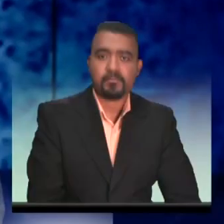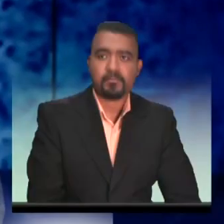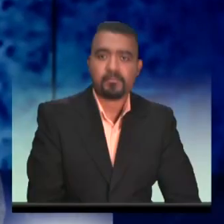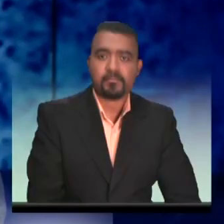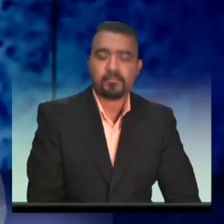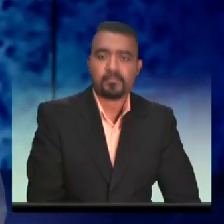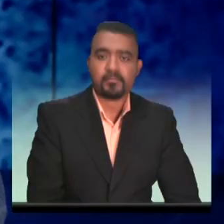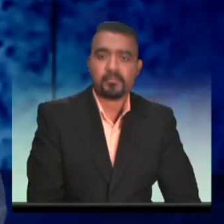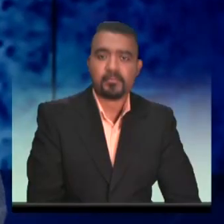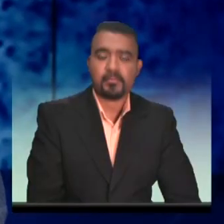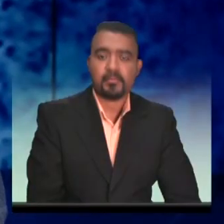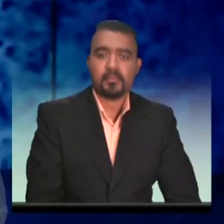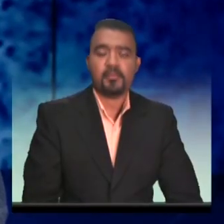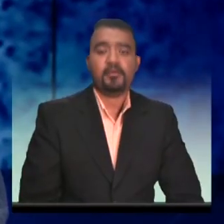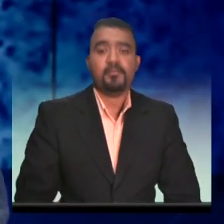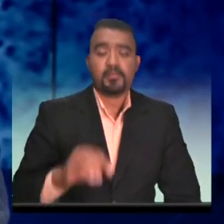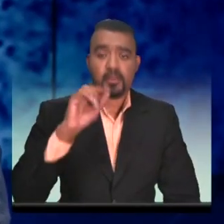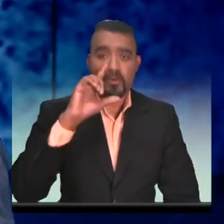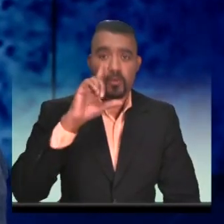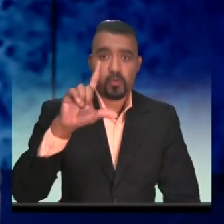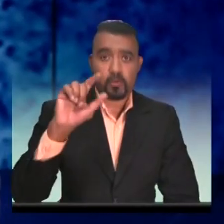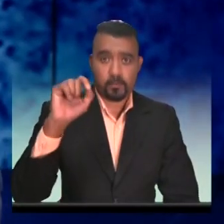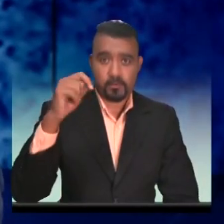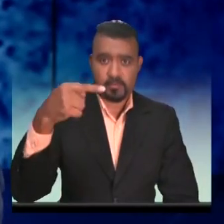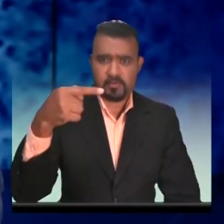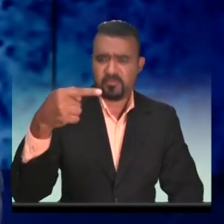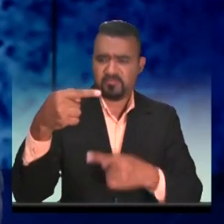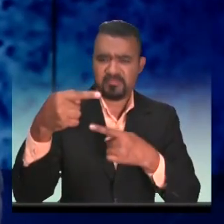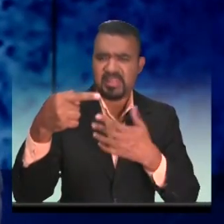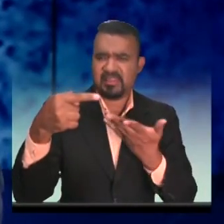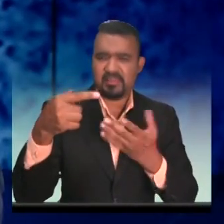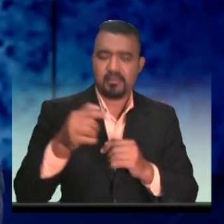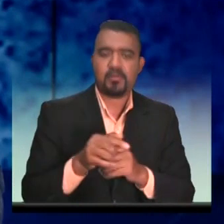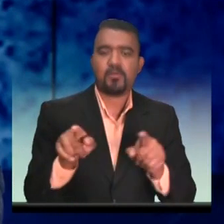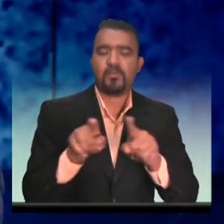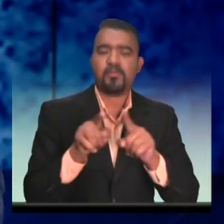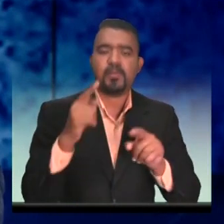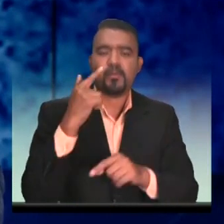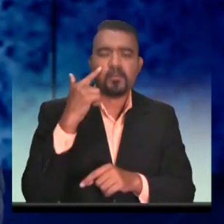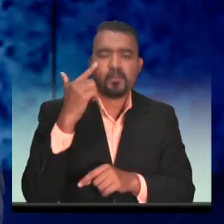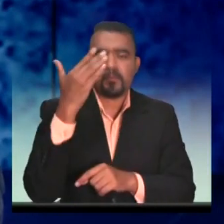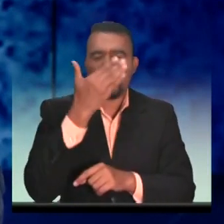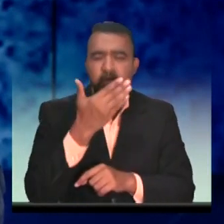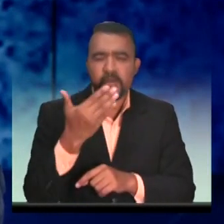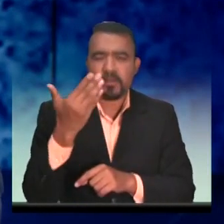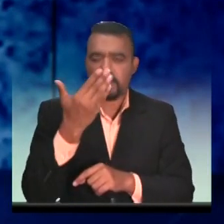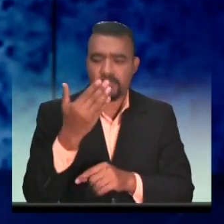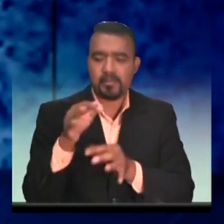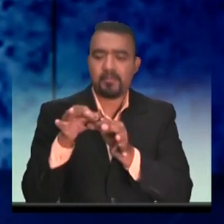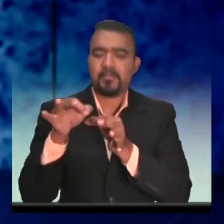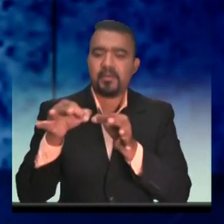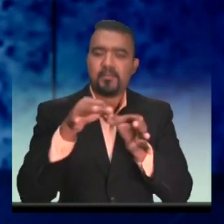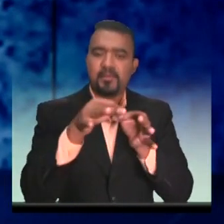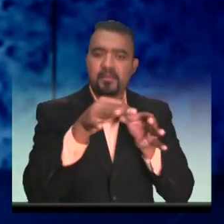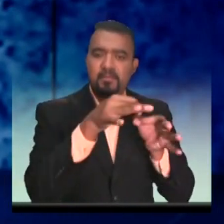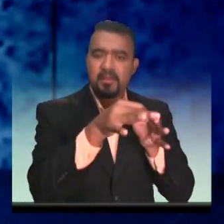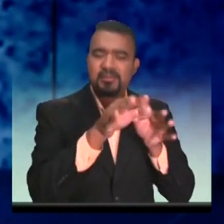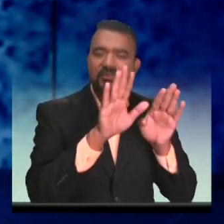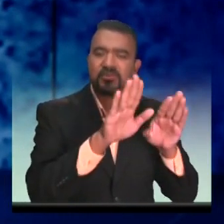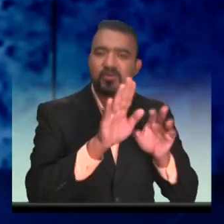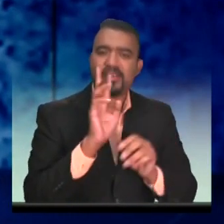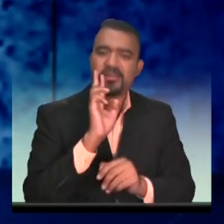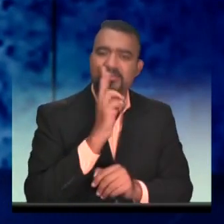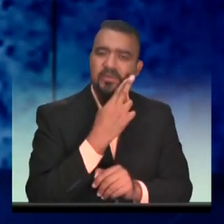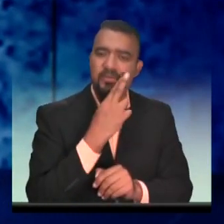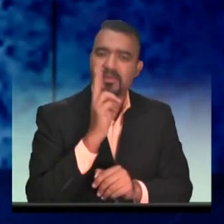El 1 de julio es el día señalado en el calendario para el inicio del piloto en 3 municipios de Antioquia que busca que los comensales puedan regresar a